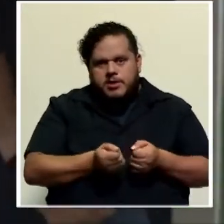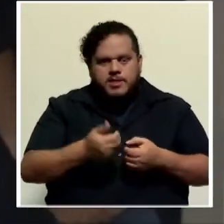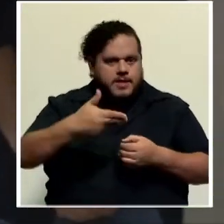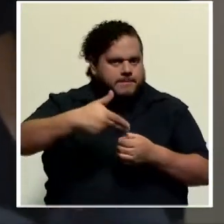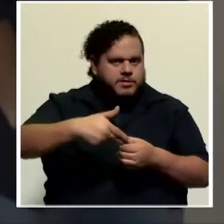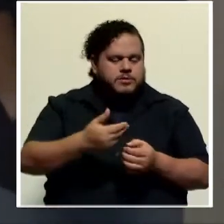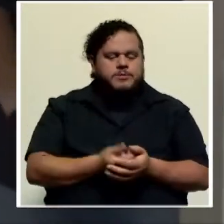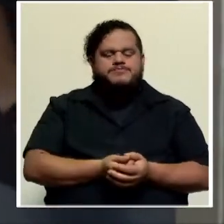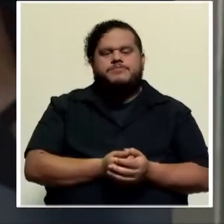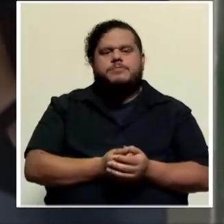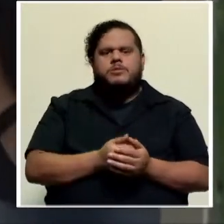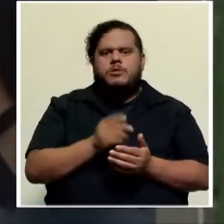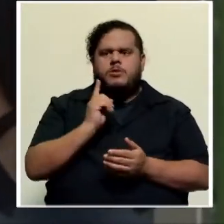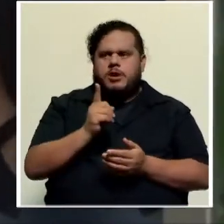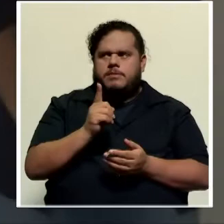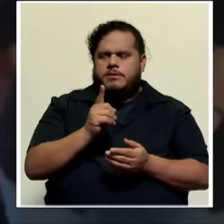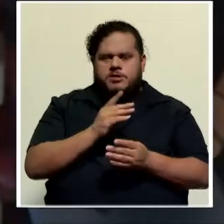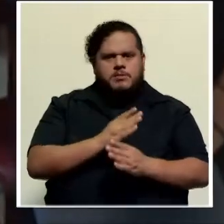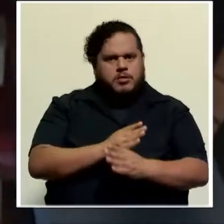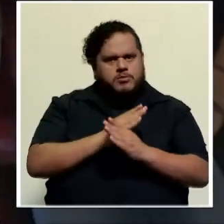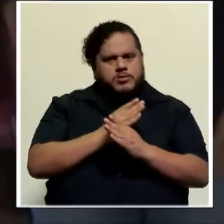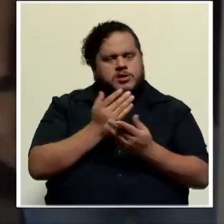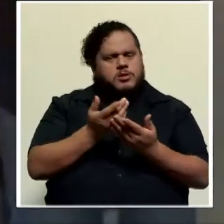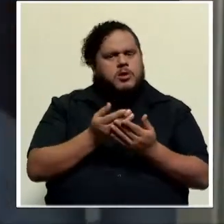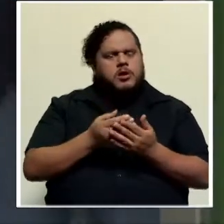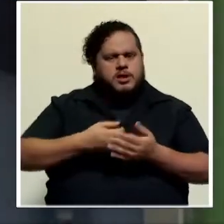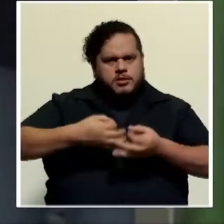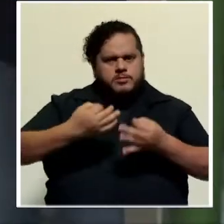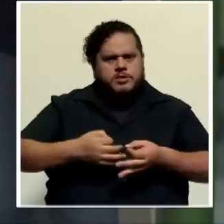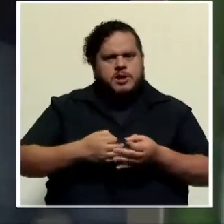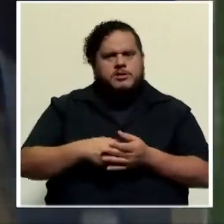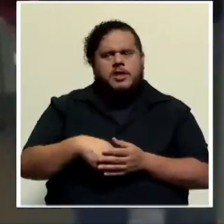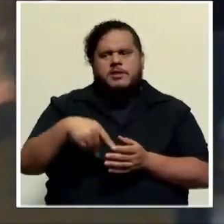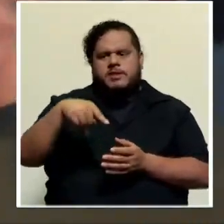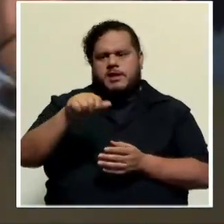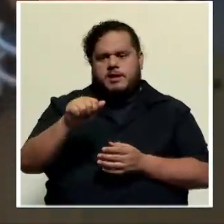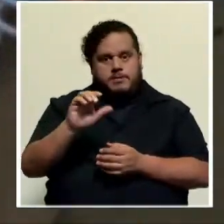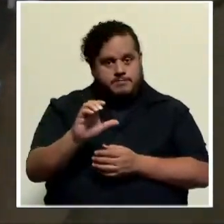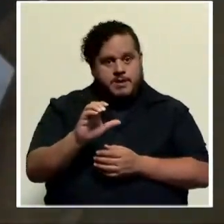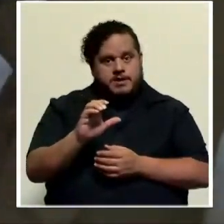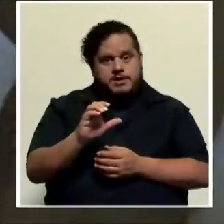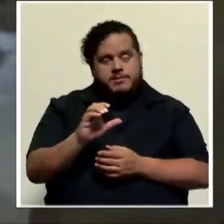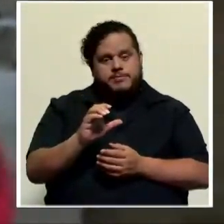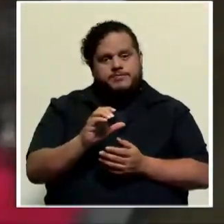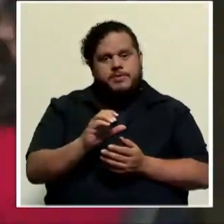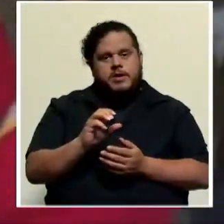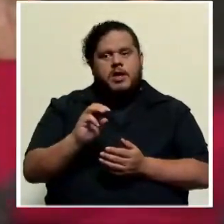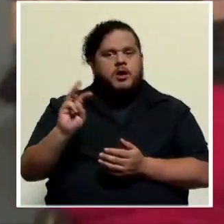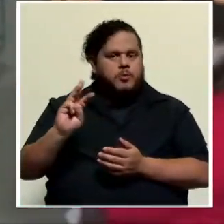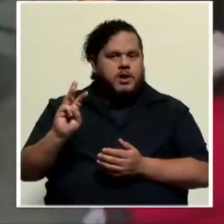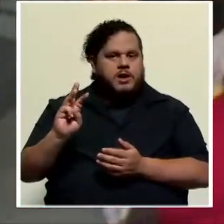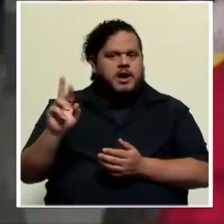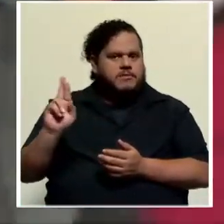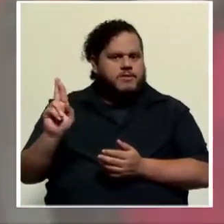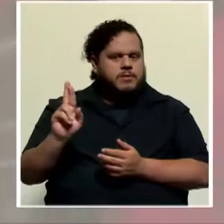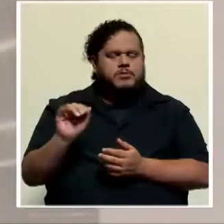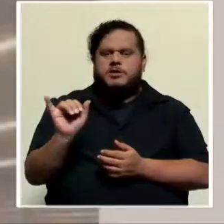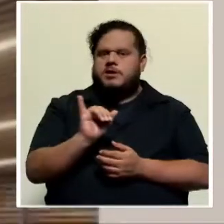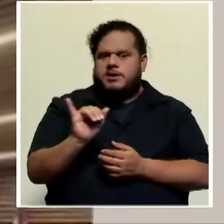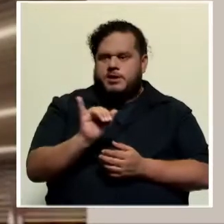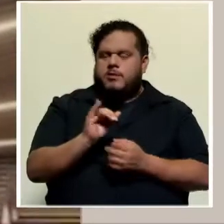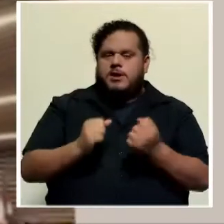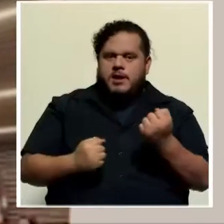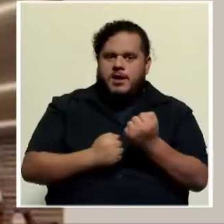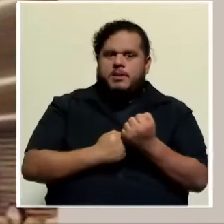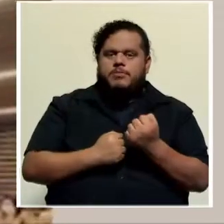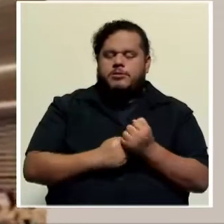misma posición, desde el oficialismo, el candidato del Partido Acción Ciudadana, Welmer Ramos, también